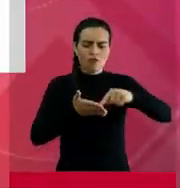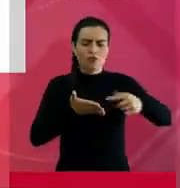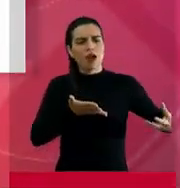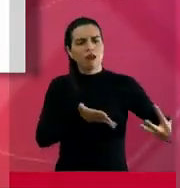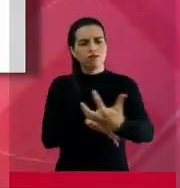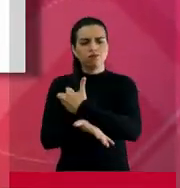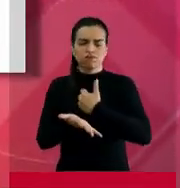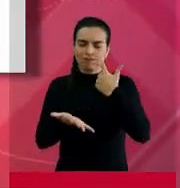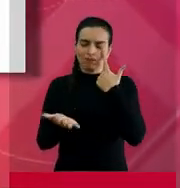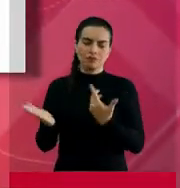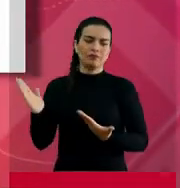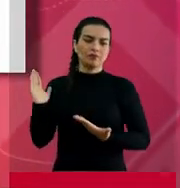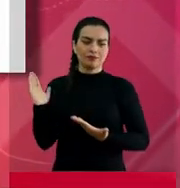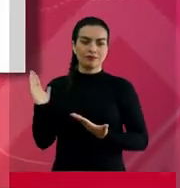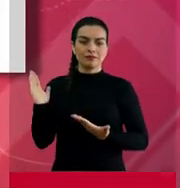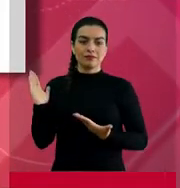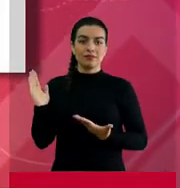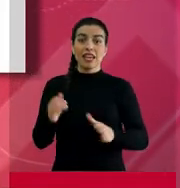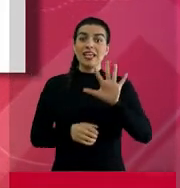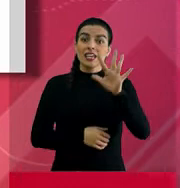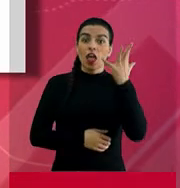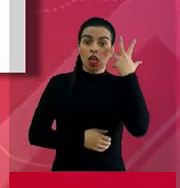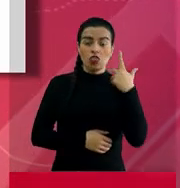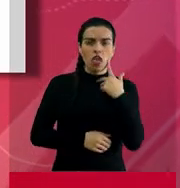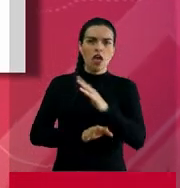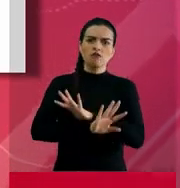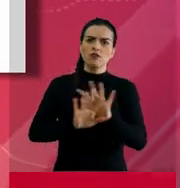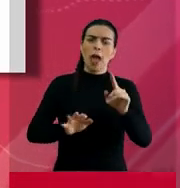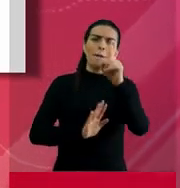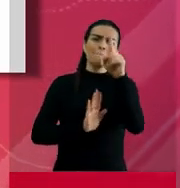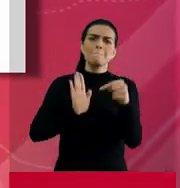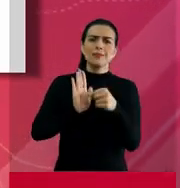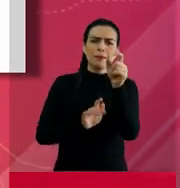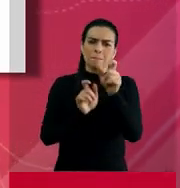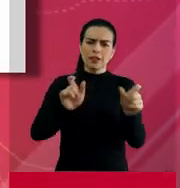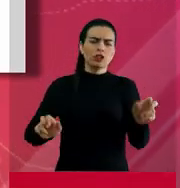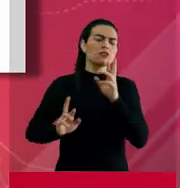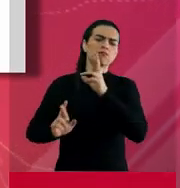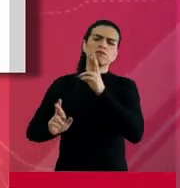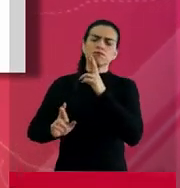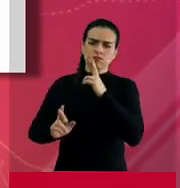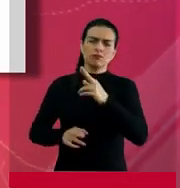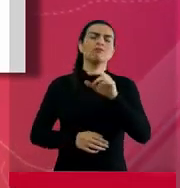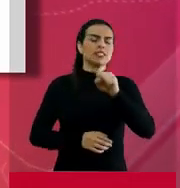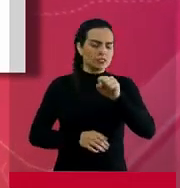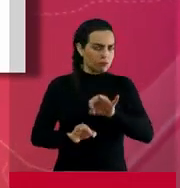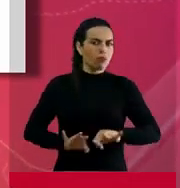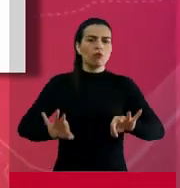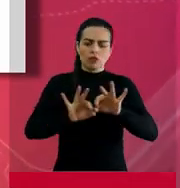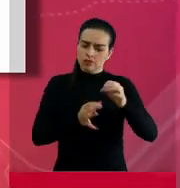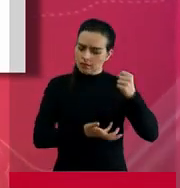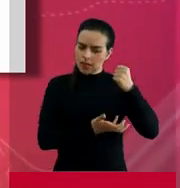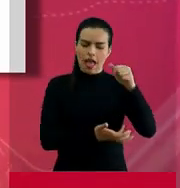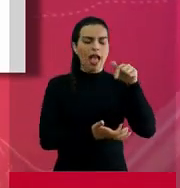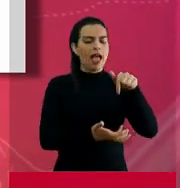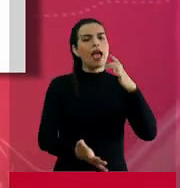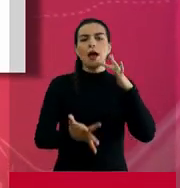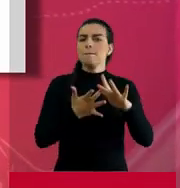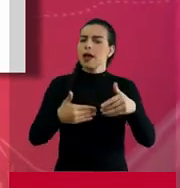5 días ya son más de 1000 personas las que han manifestado querer que el dinero sí se invierta en la reactivación del deporte.